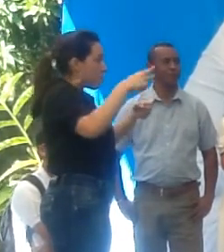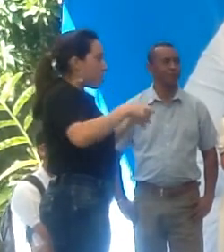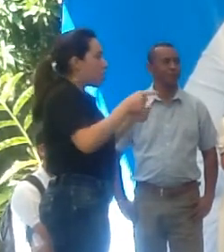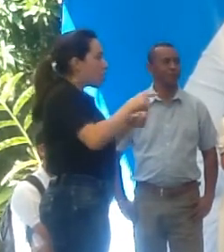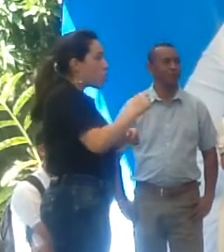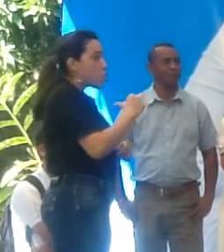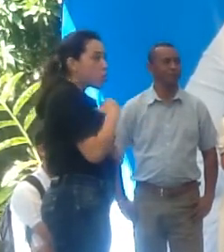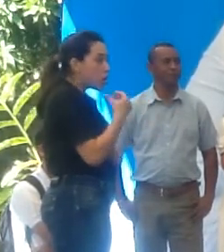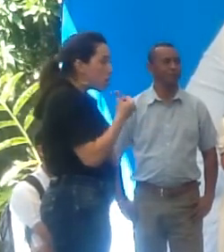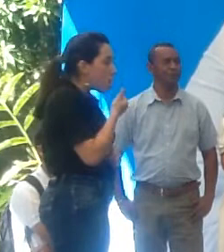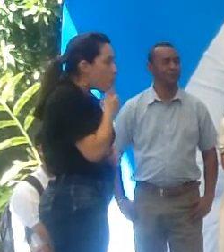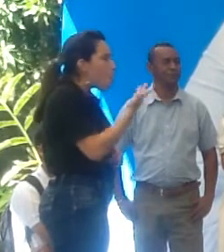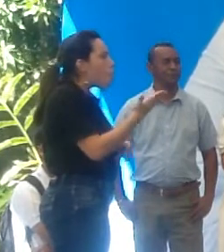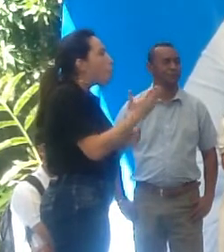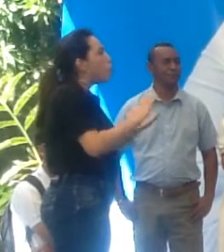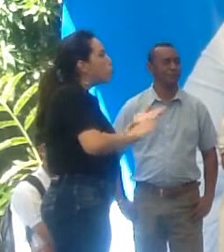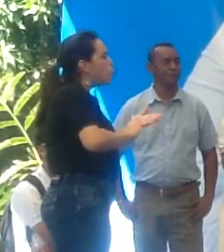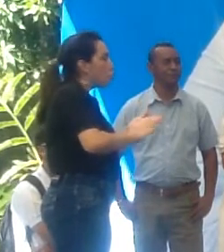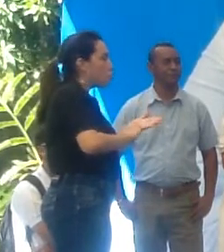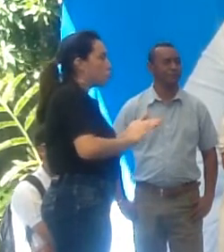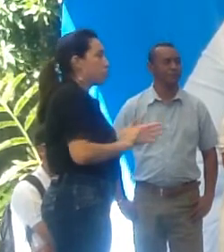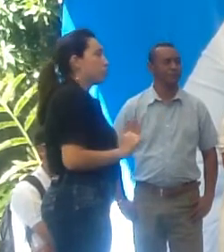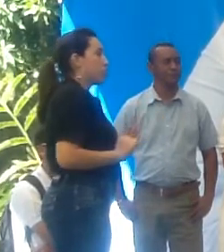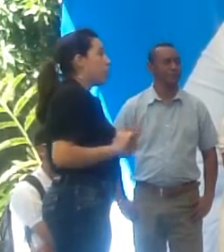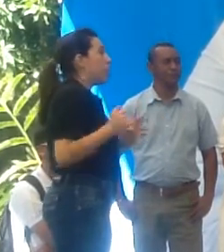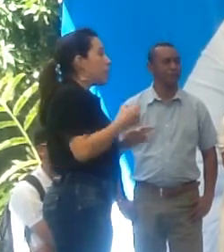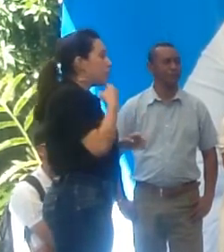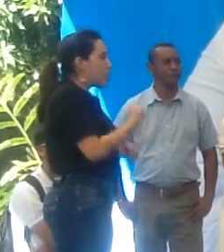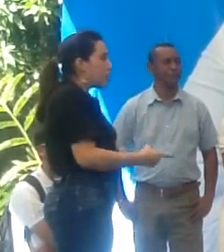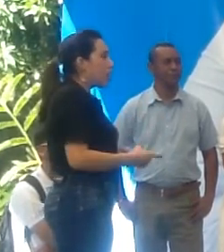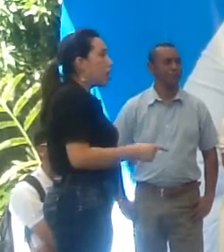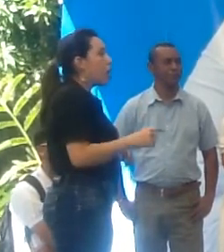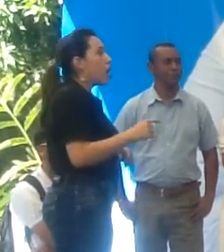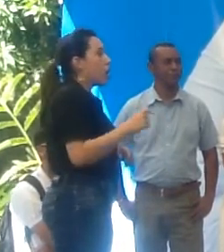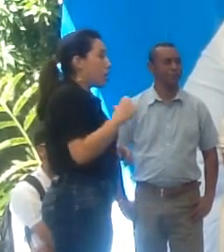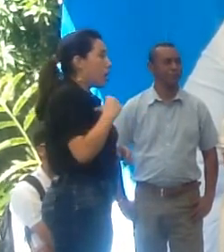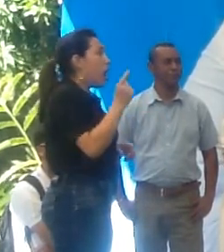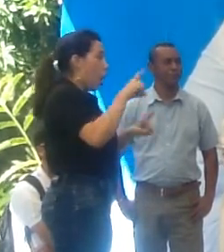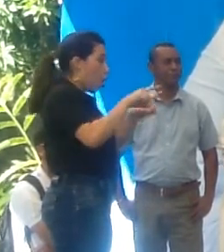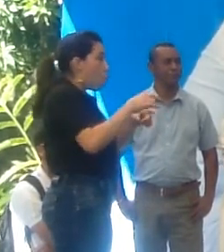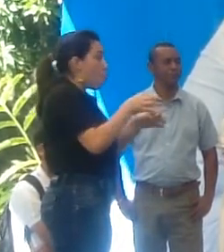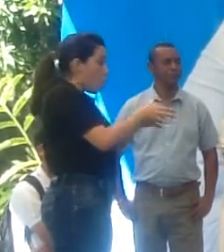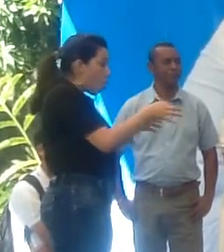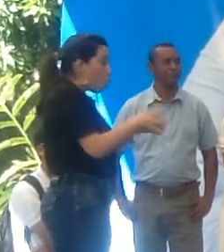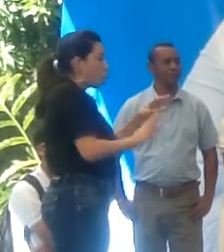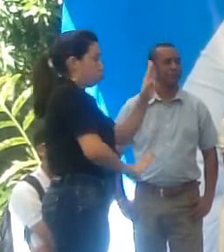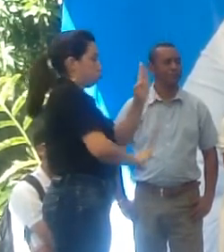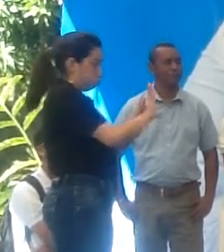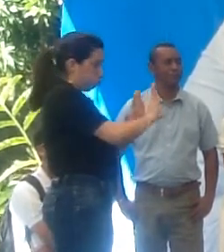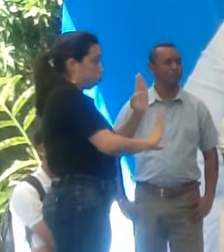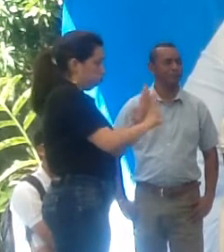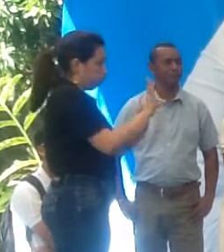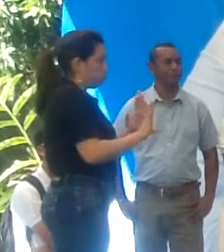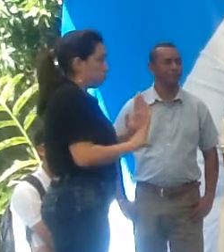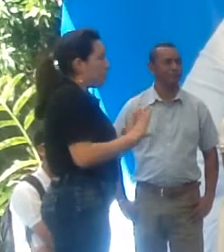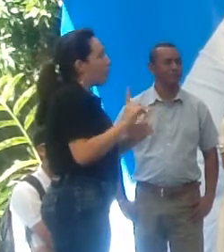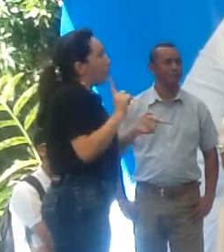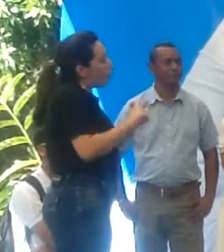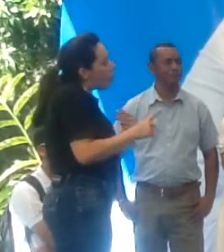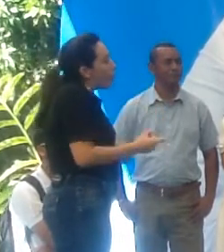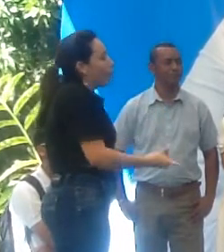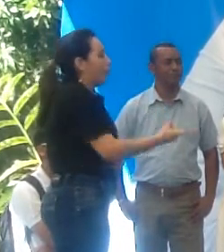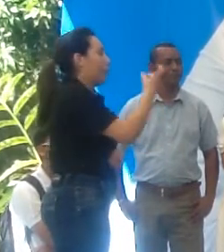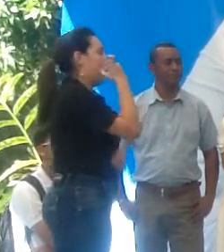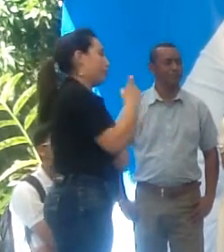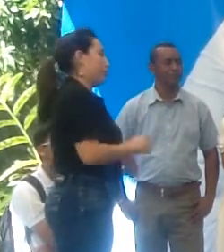En donde valga la pena decir que en los municipios ha habido avances. pero faltan cosas por